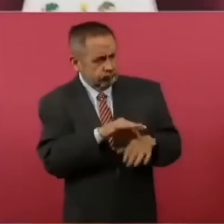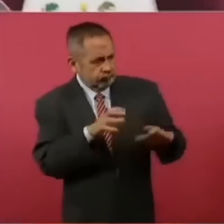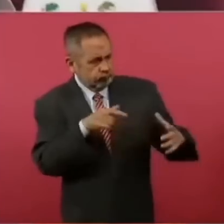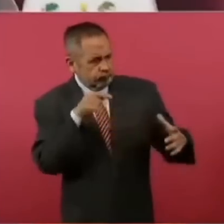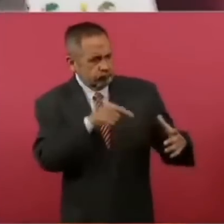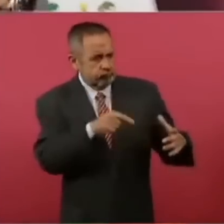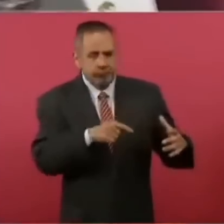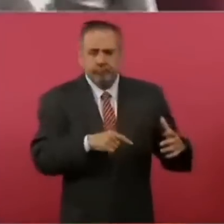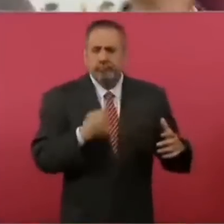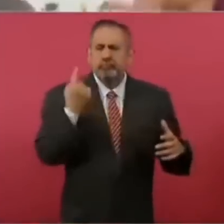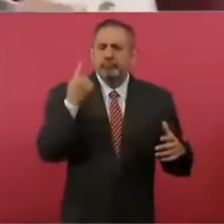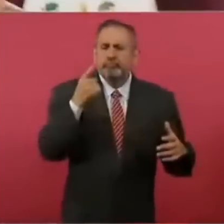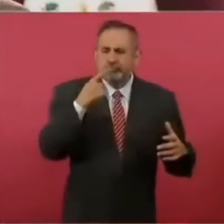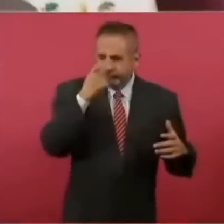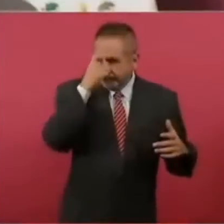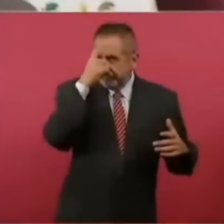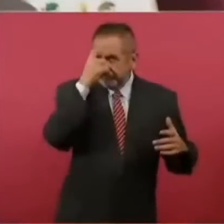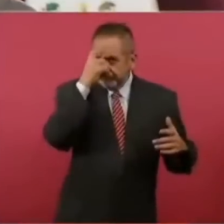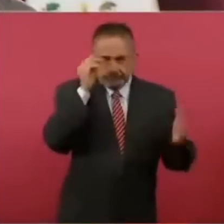que crearon